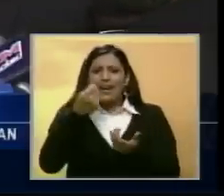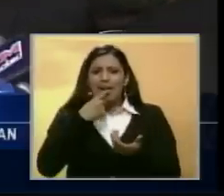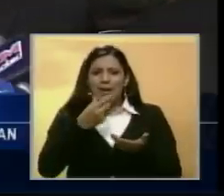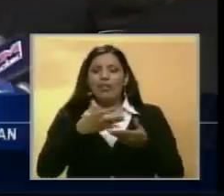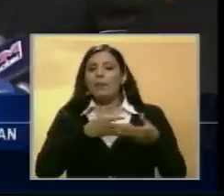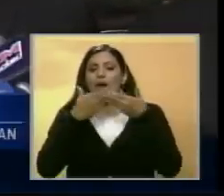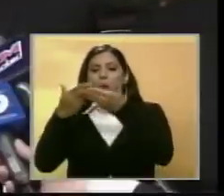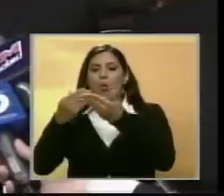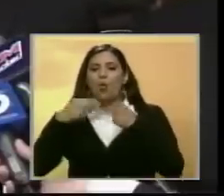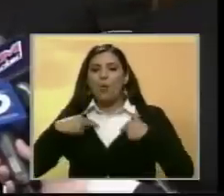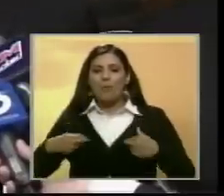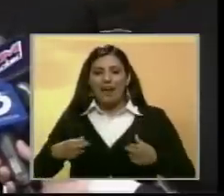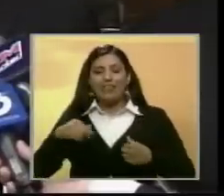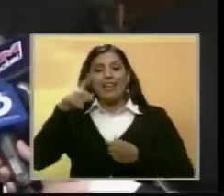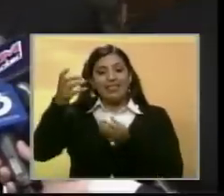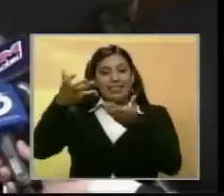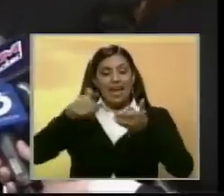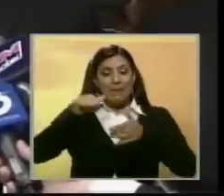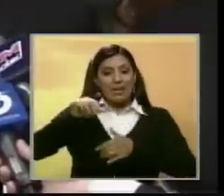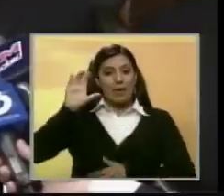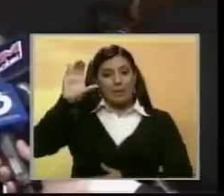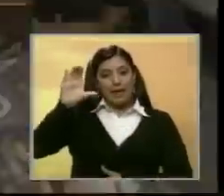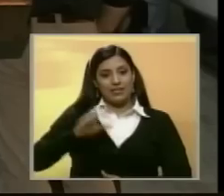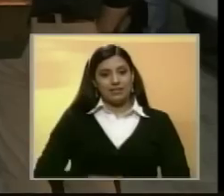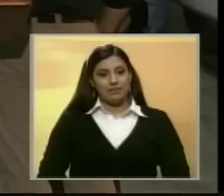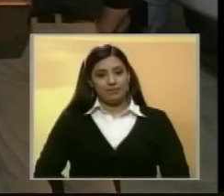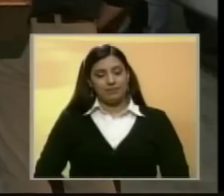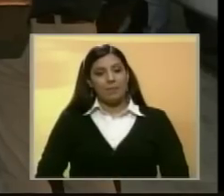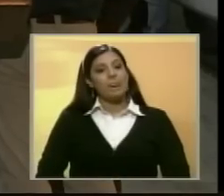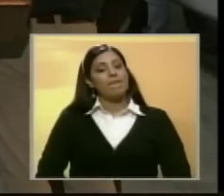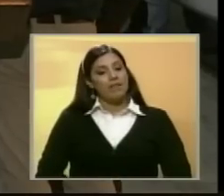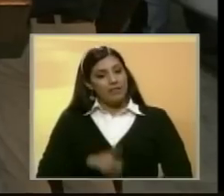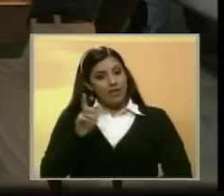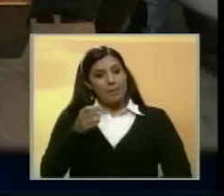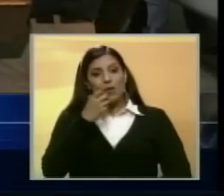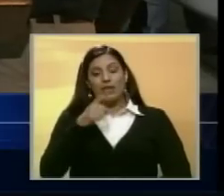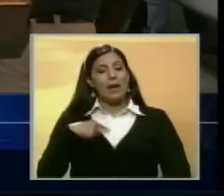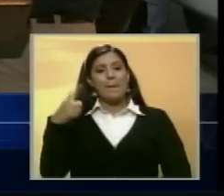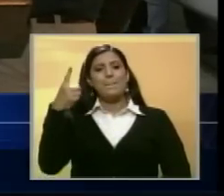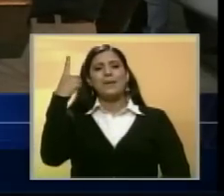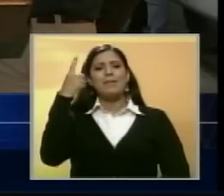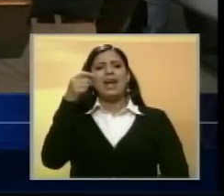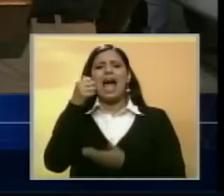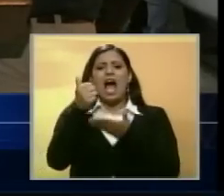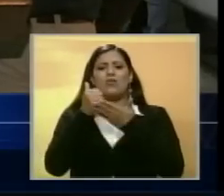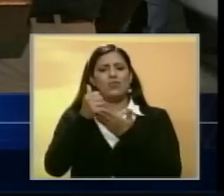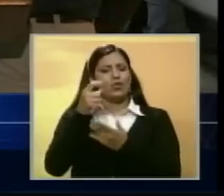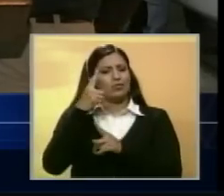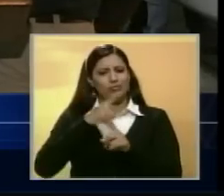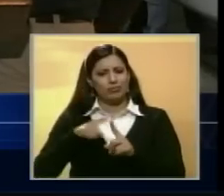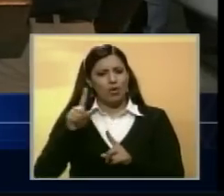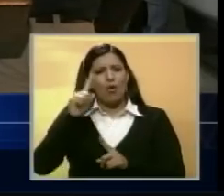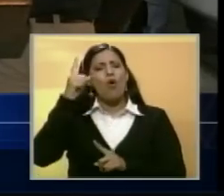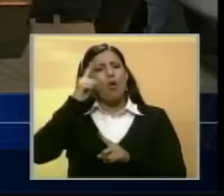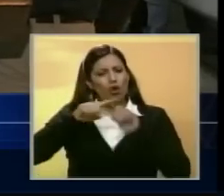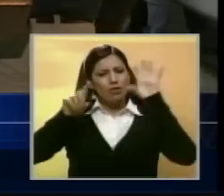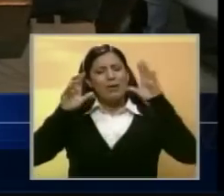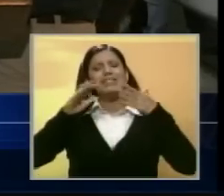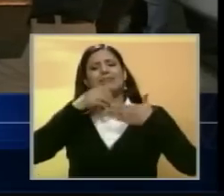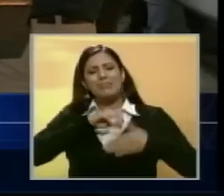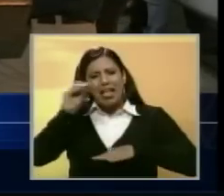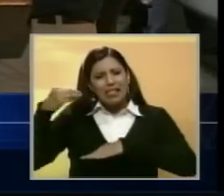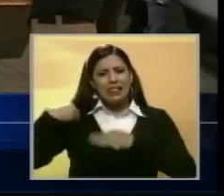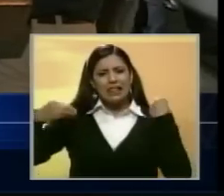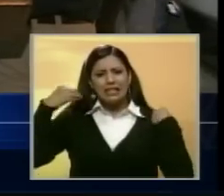convoy humanitario y traerlos a nuestro país. Florido asegura que esta no es la primera ayuda que ofrecen otros países a Venezuela, porque